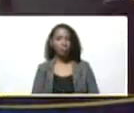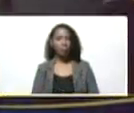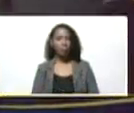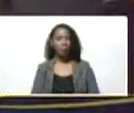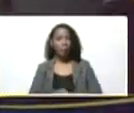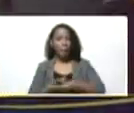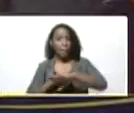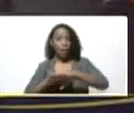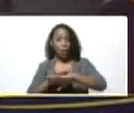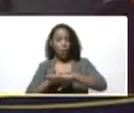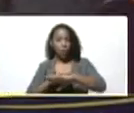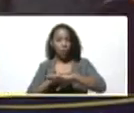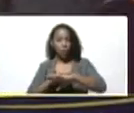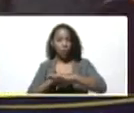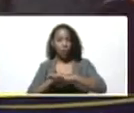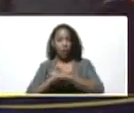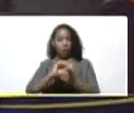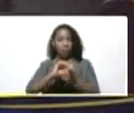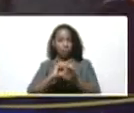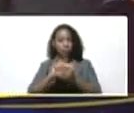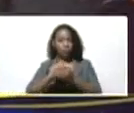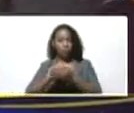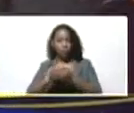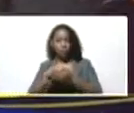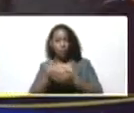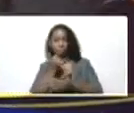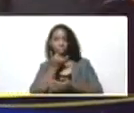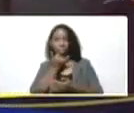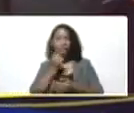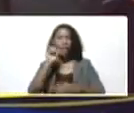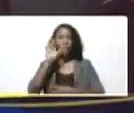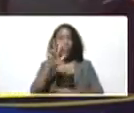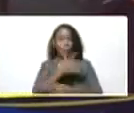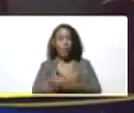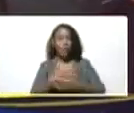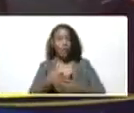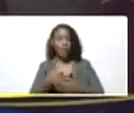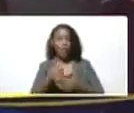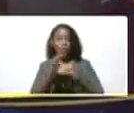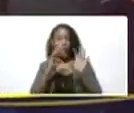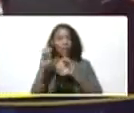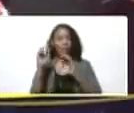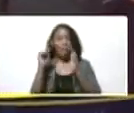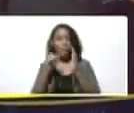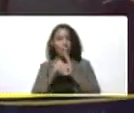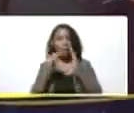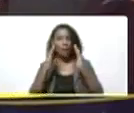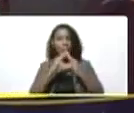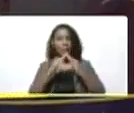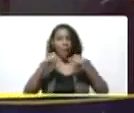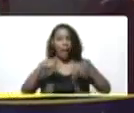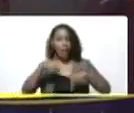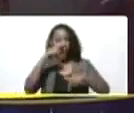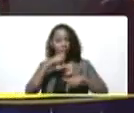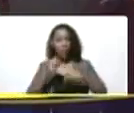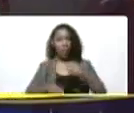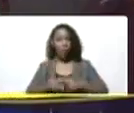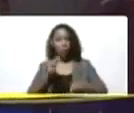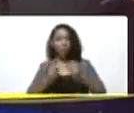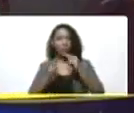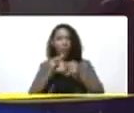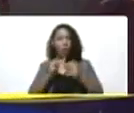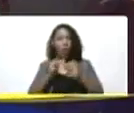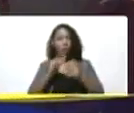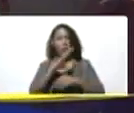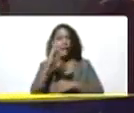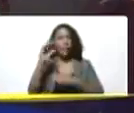Perdón, corrijo. Estamos en 3.900.000 viviendas. Este año vamos a construir